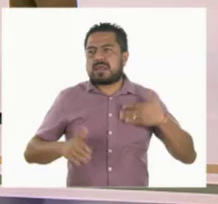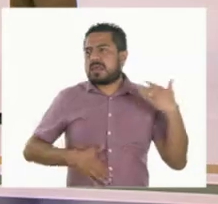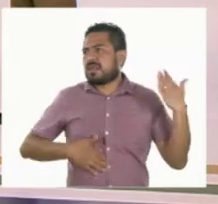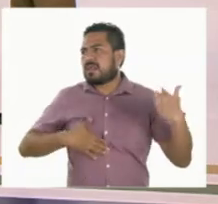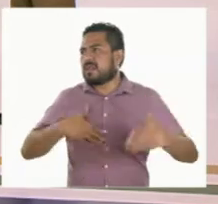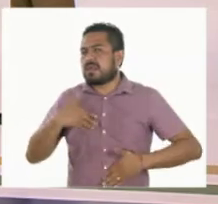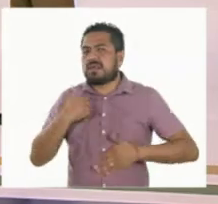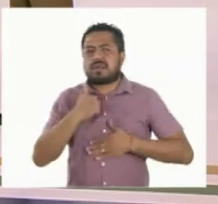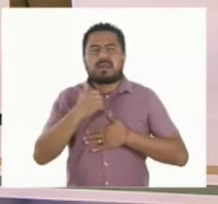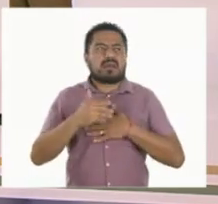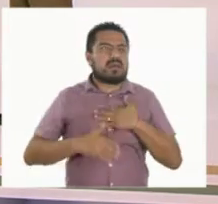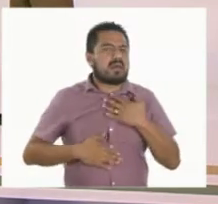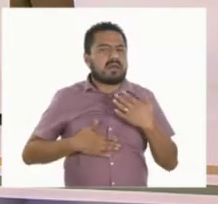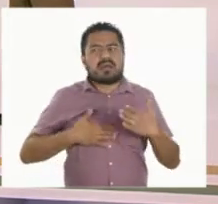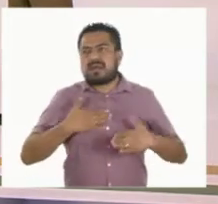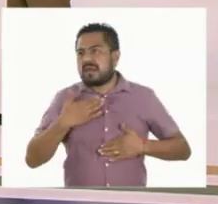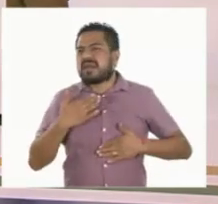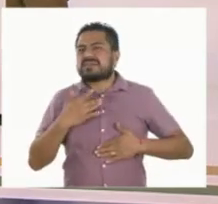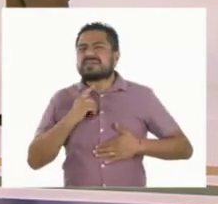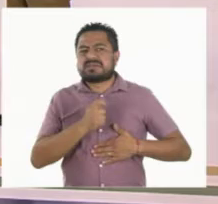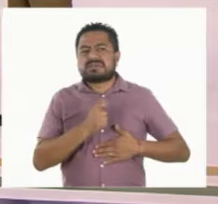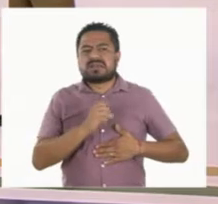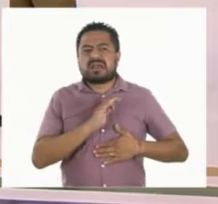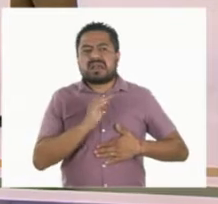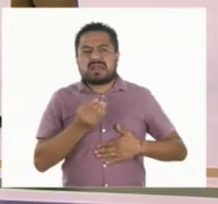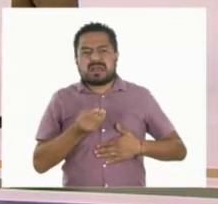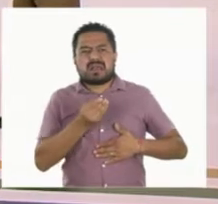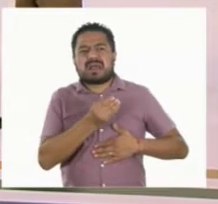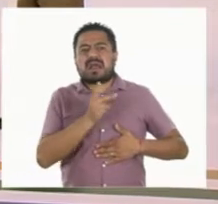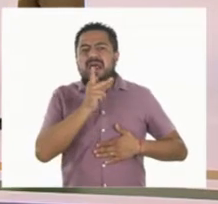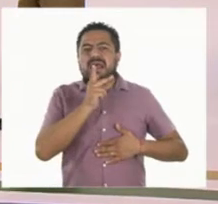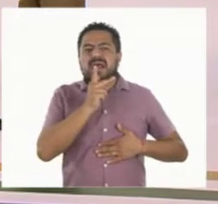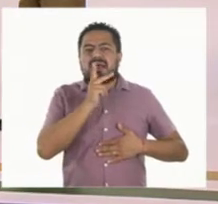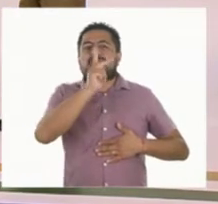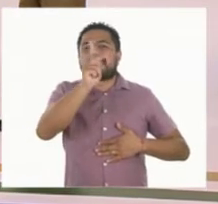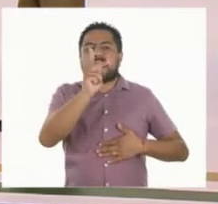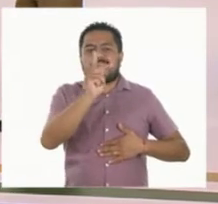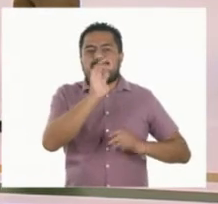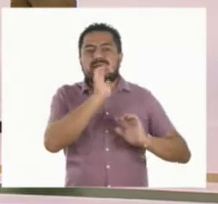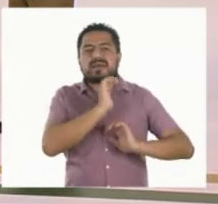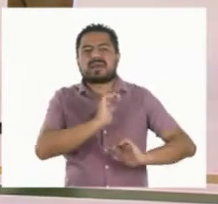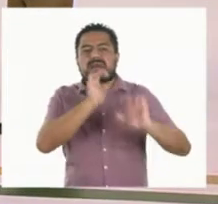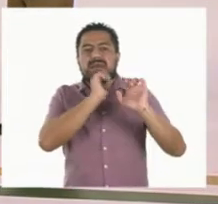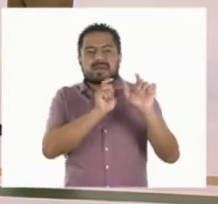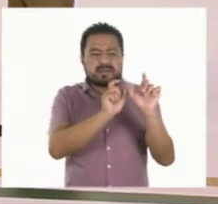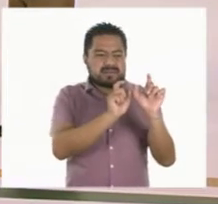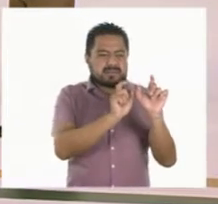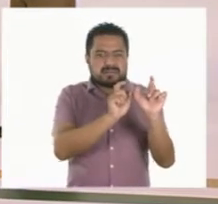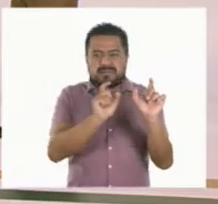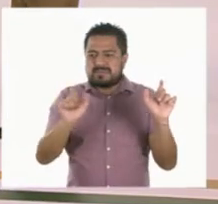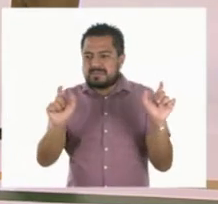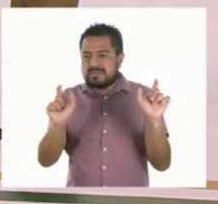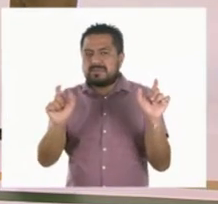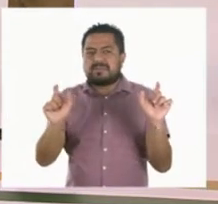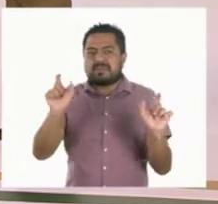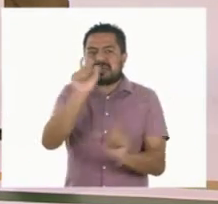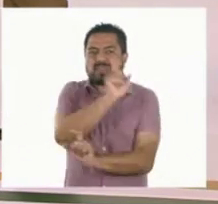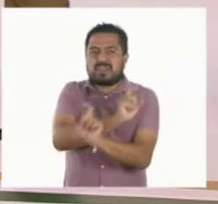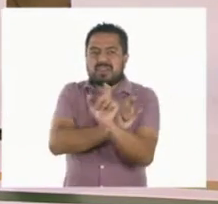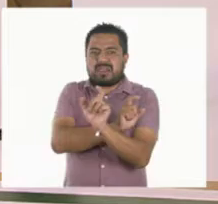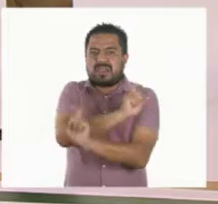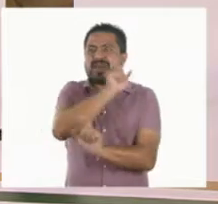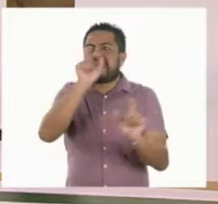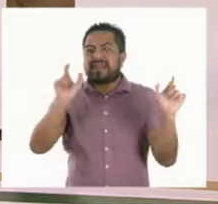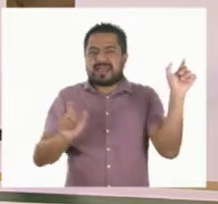normalmente le ponemos una rima o cancioncita para que todo mundo